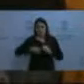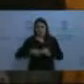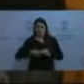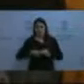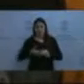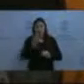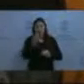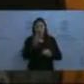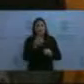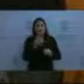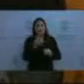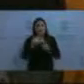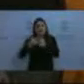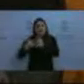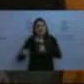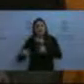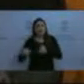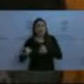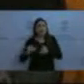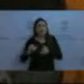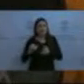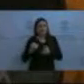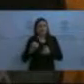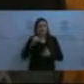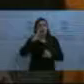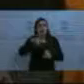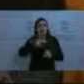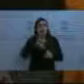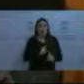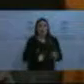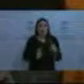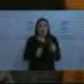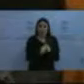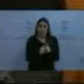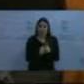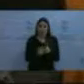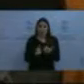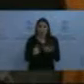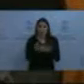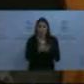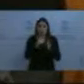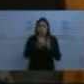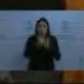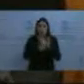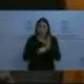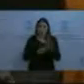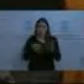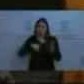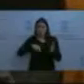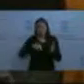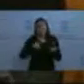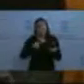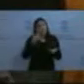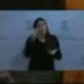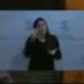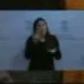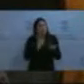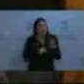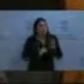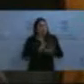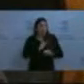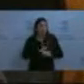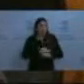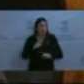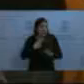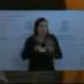unas directrices de reconocimiento de la dependencia que nos hemos dado entre todos, y creo que estamos cumpliendo con aquello que la ley